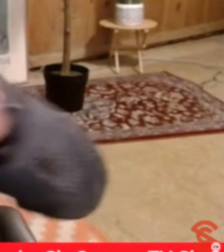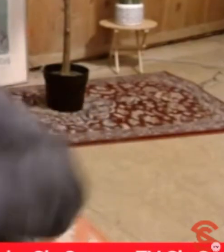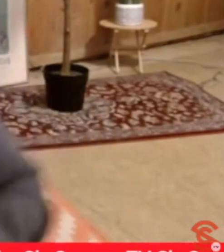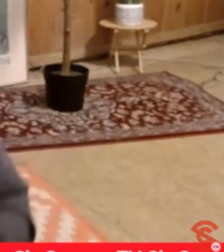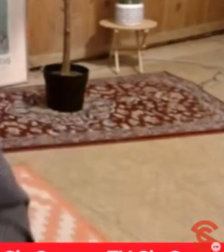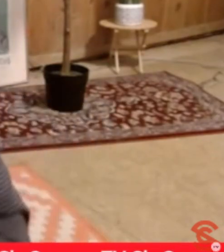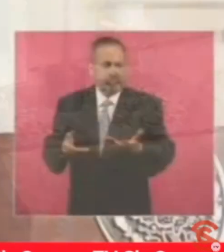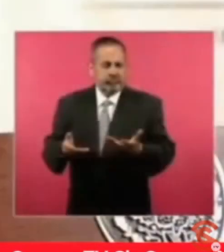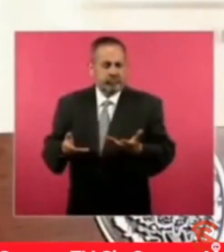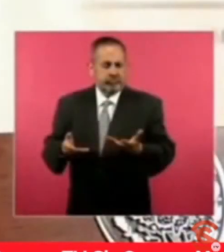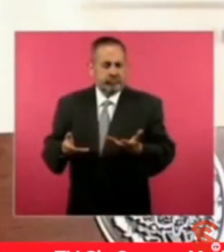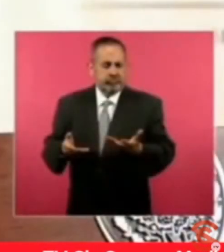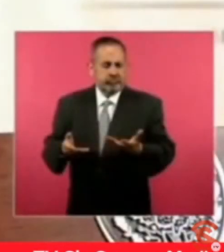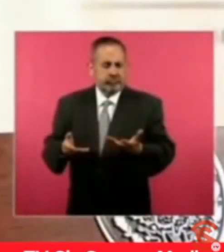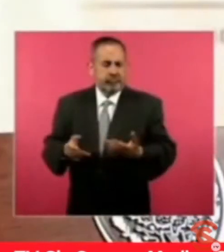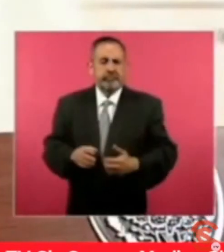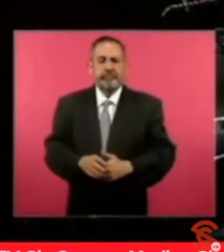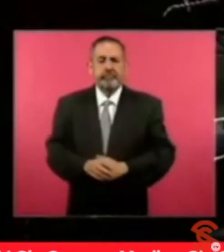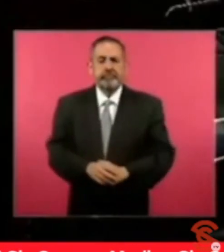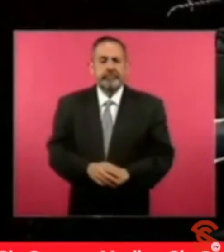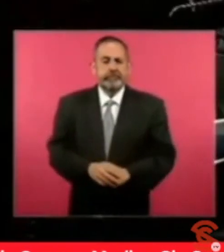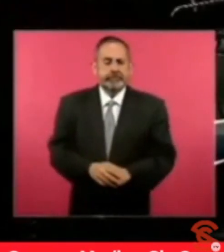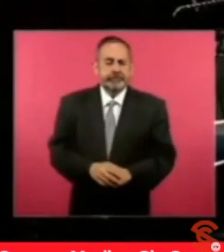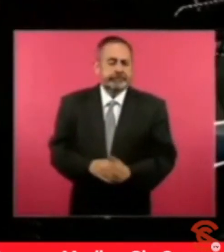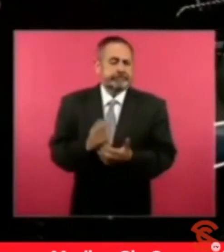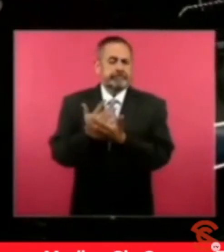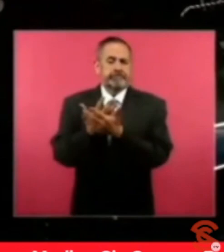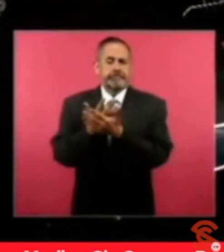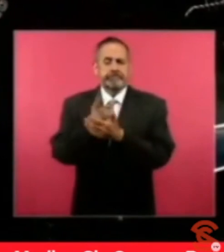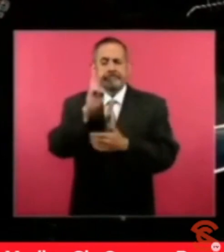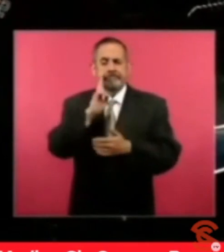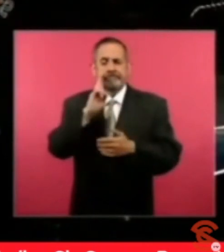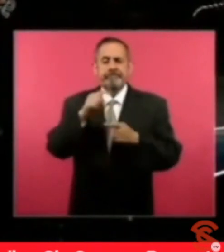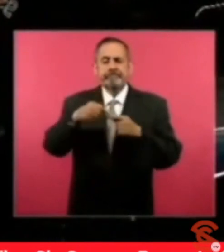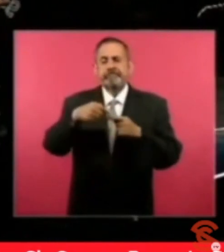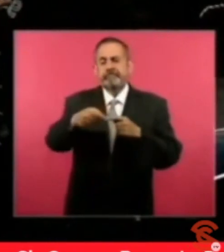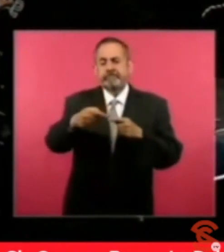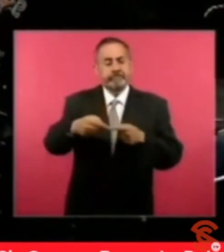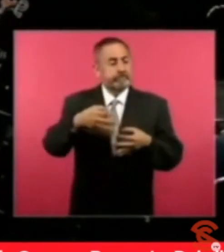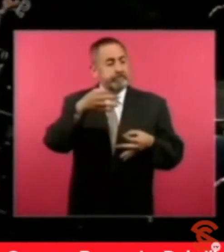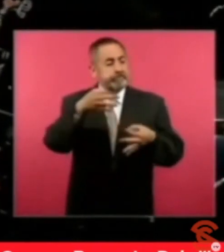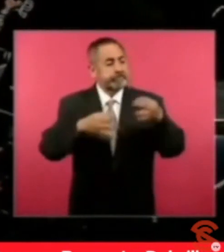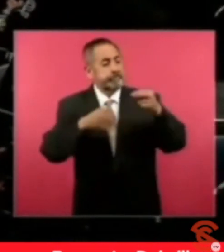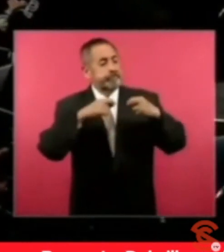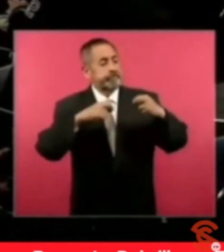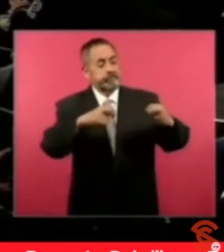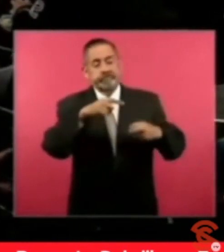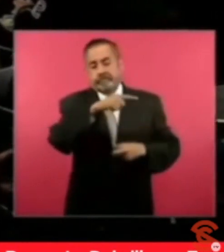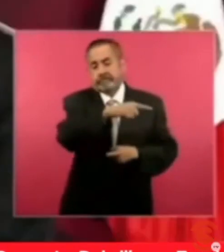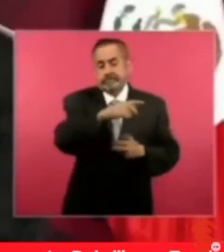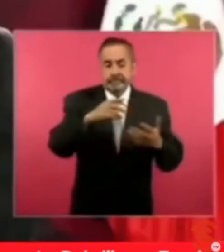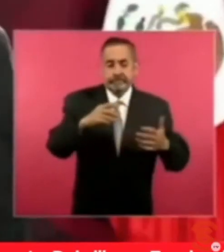fue lo que dijo el presidente. Vamos a esperar a ver qué resuelve el ministro